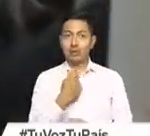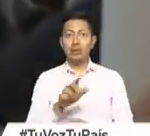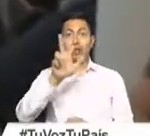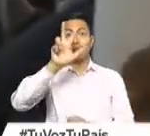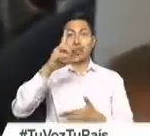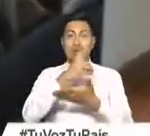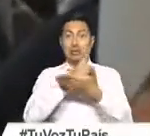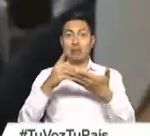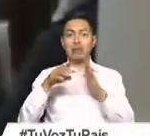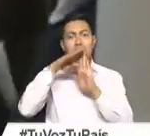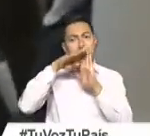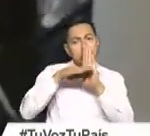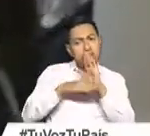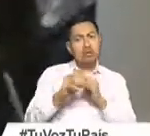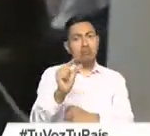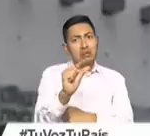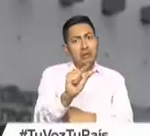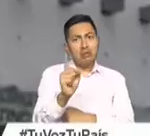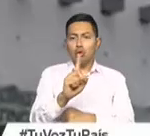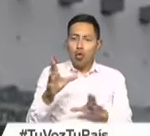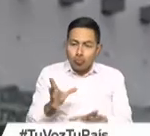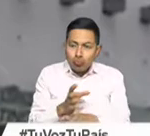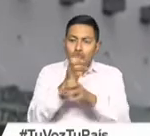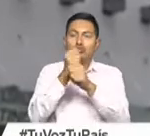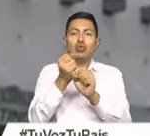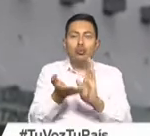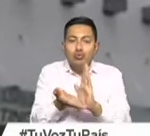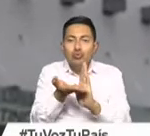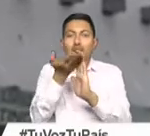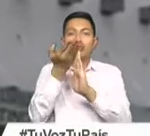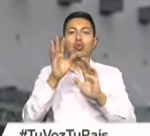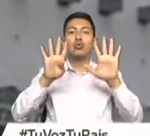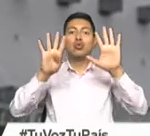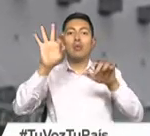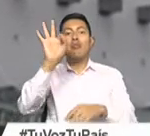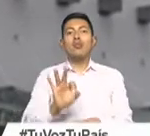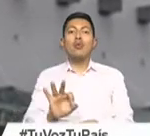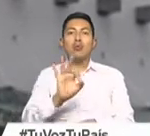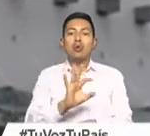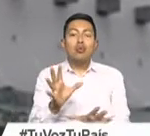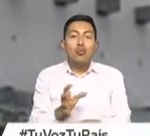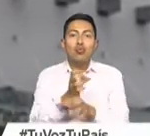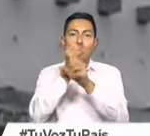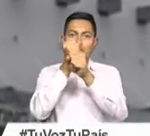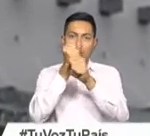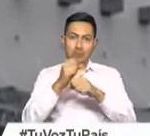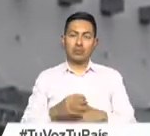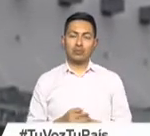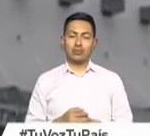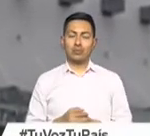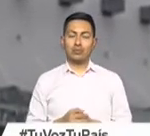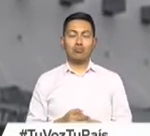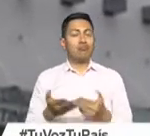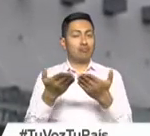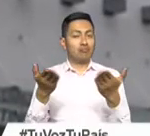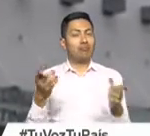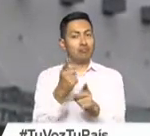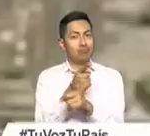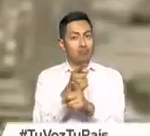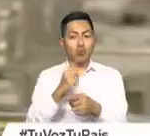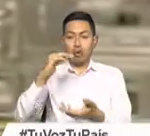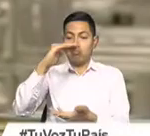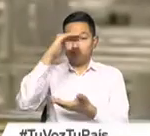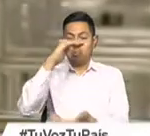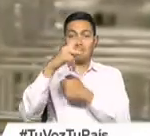baja, los precios del petróleo se recuperaron un 9% con relación a la semana pasada. Es así que el precio del barril